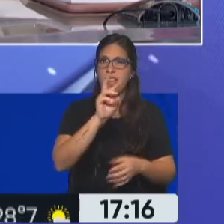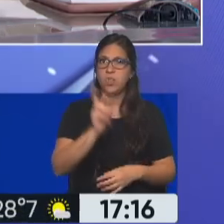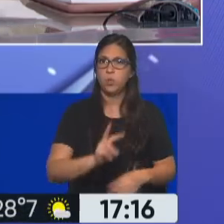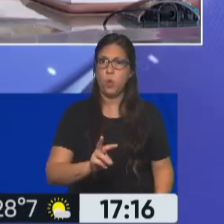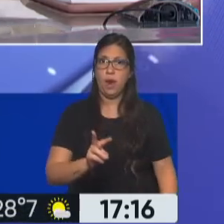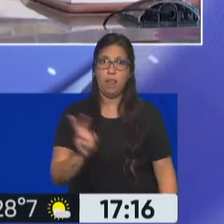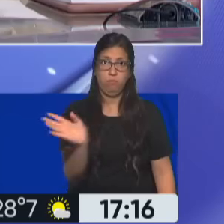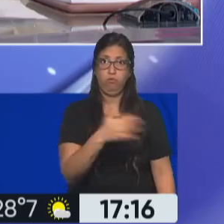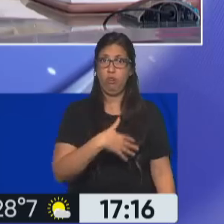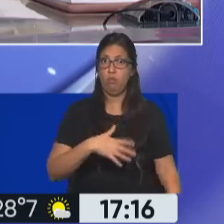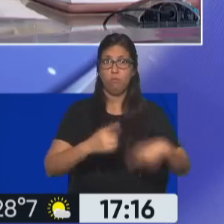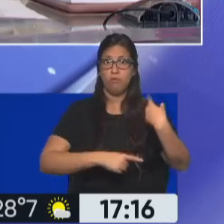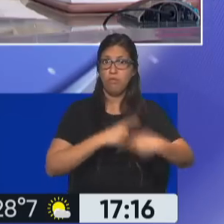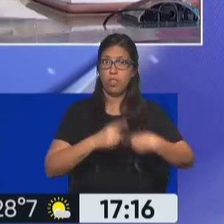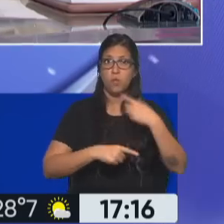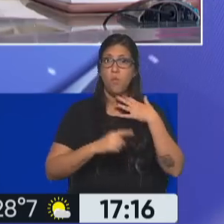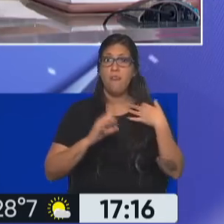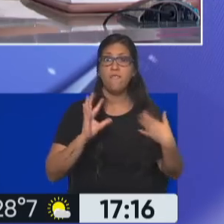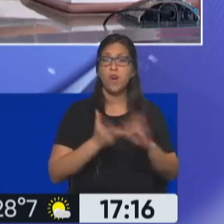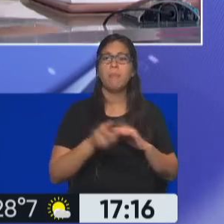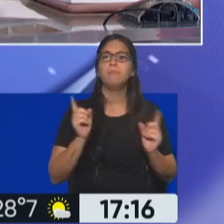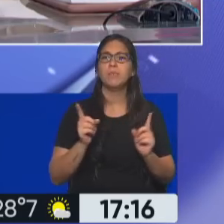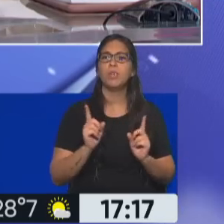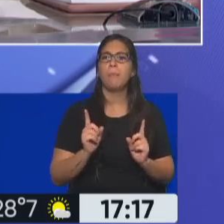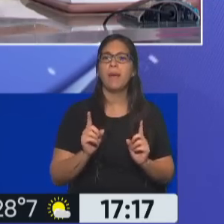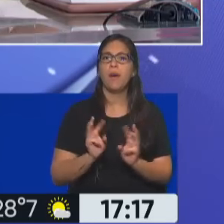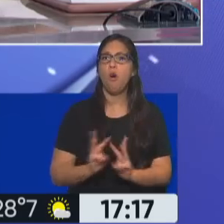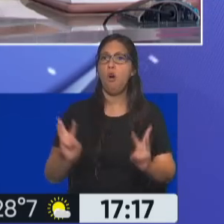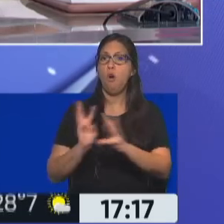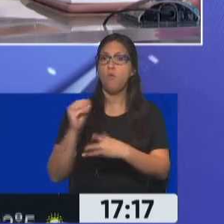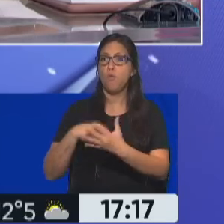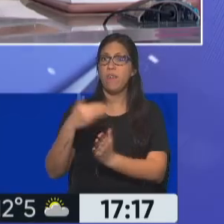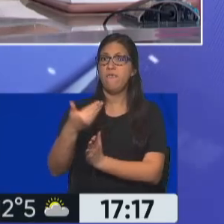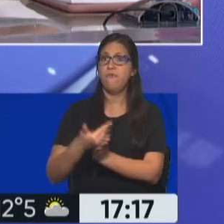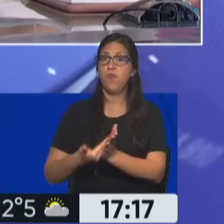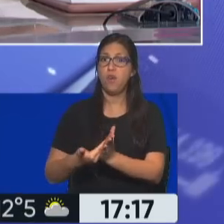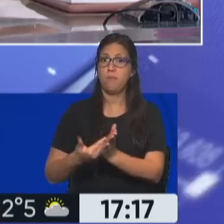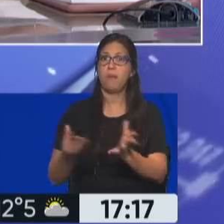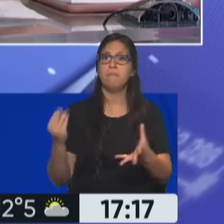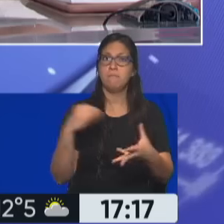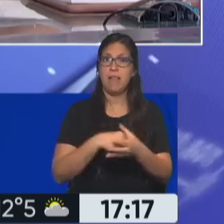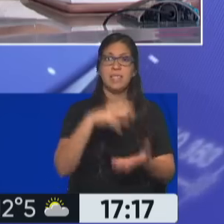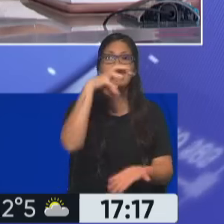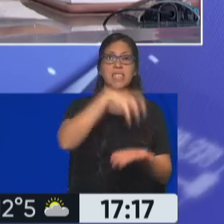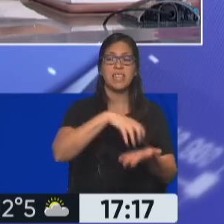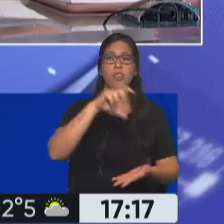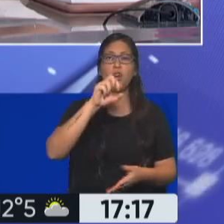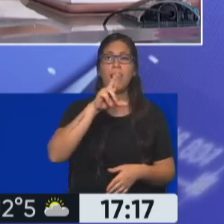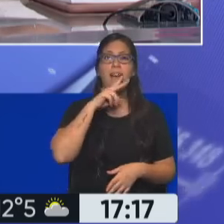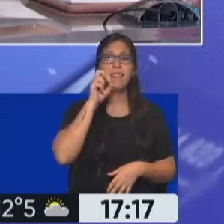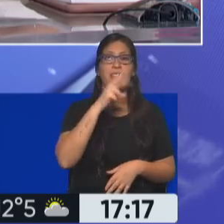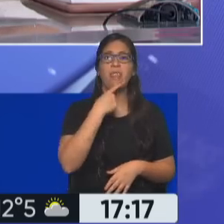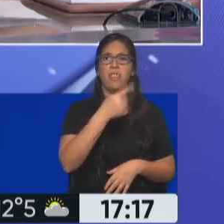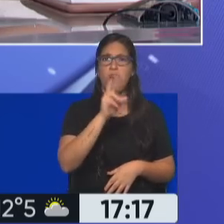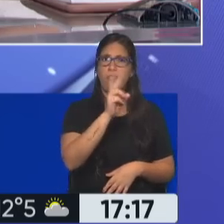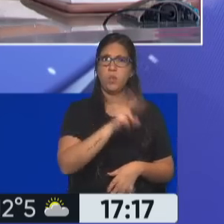sigue. Además, por supuesto, también lo que se mencionaba de Naciones Unidas, el informe que se suma también al Centro Carter, que dijo que no fue democrático lo que pasó